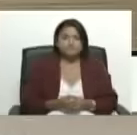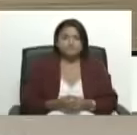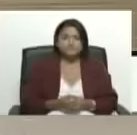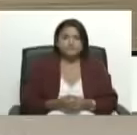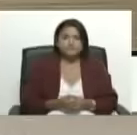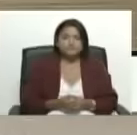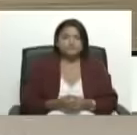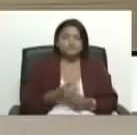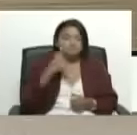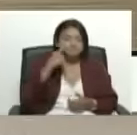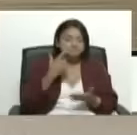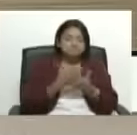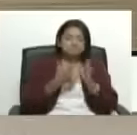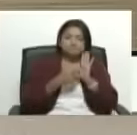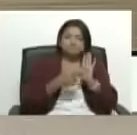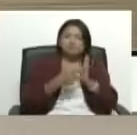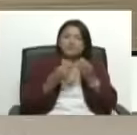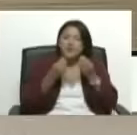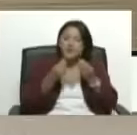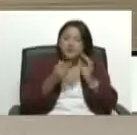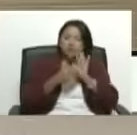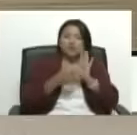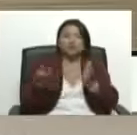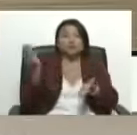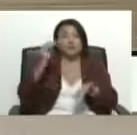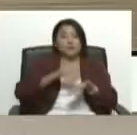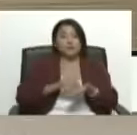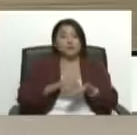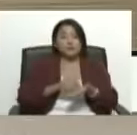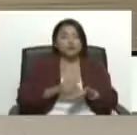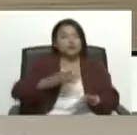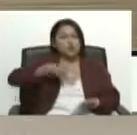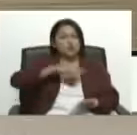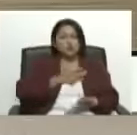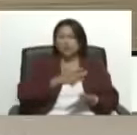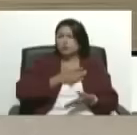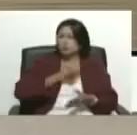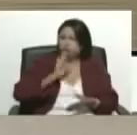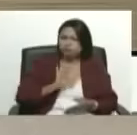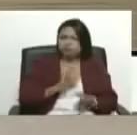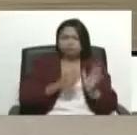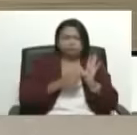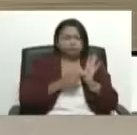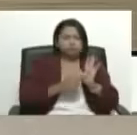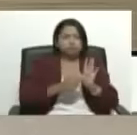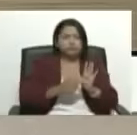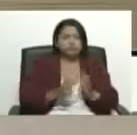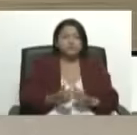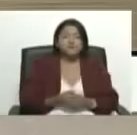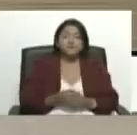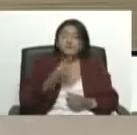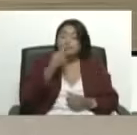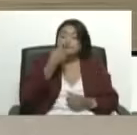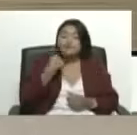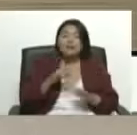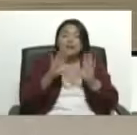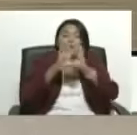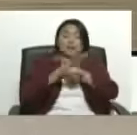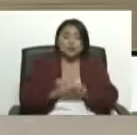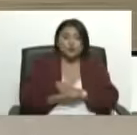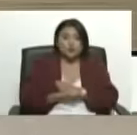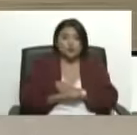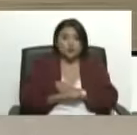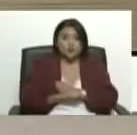sobran los ejemplos para demostrar nuevamente de lo que nosotros estamos dispuestos. Y anoche el presidente le decía al